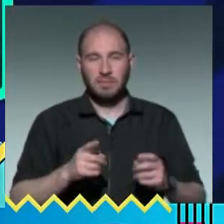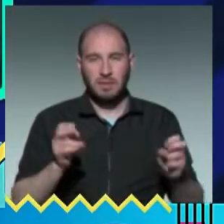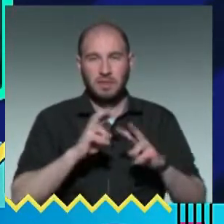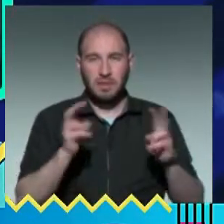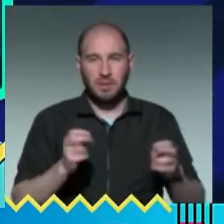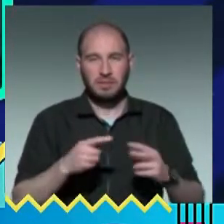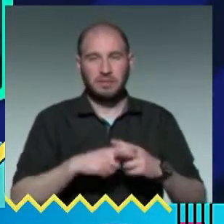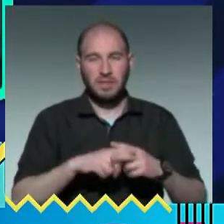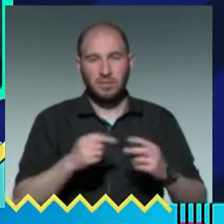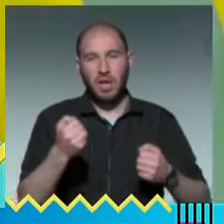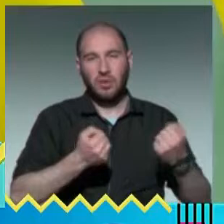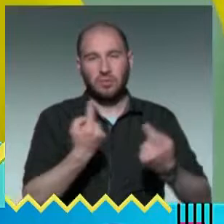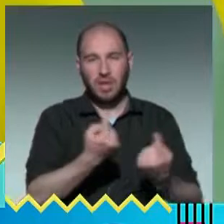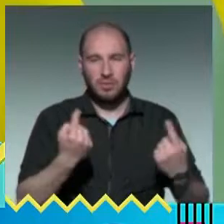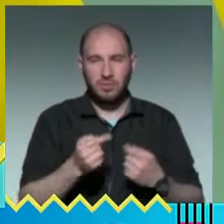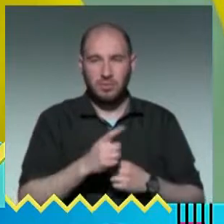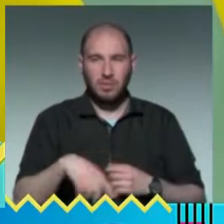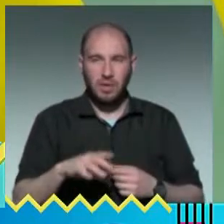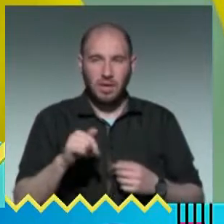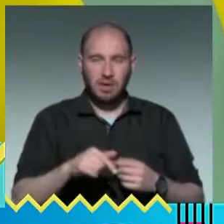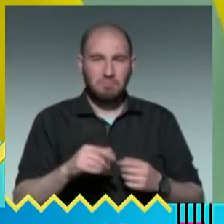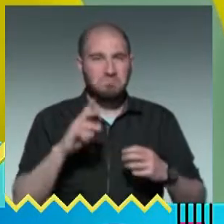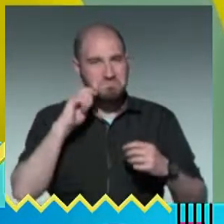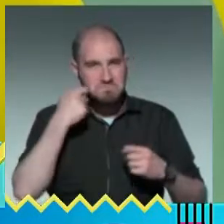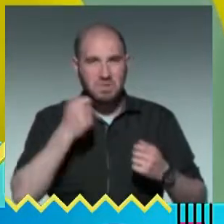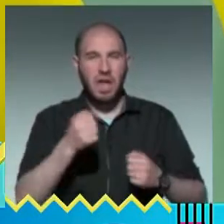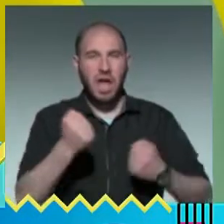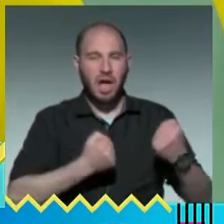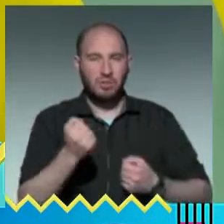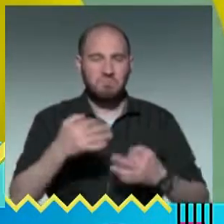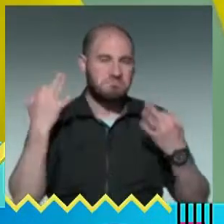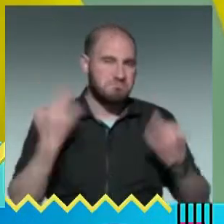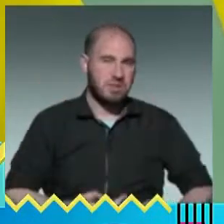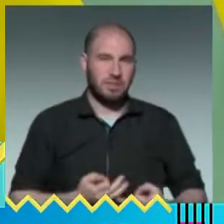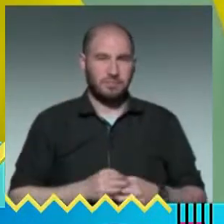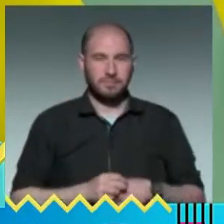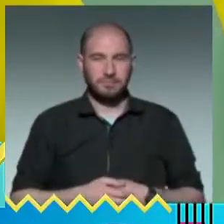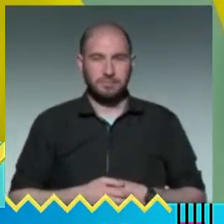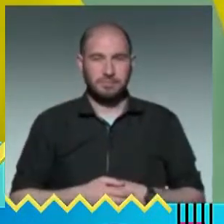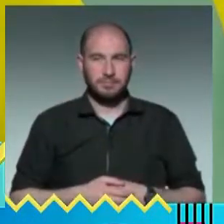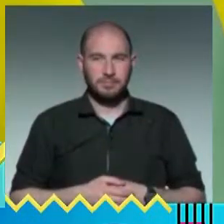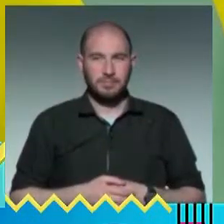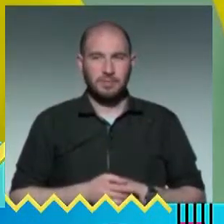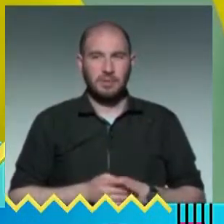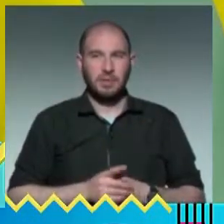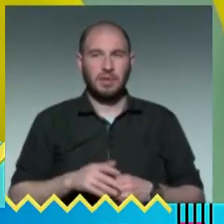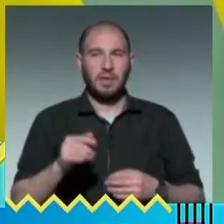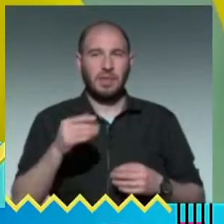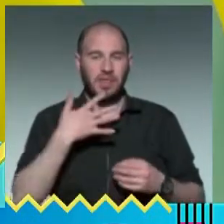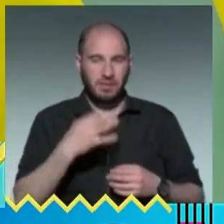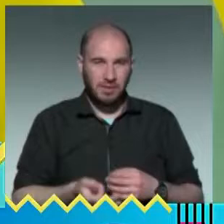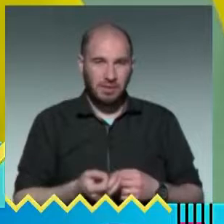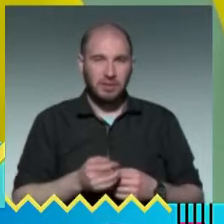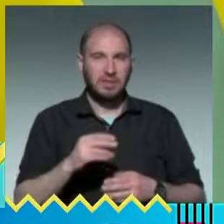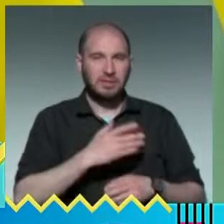al tema técnico de las unidades, por supuesto. Queremos dar una acá, sería maravilloso poder tener vehículos excelentes y poder, honestamente,